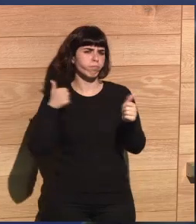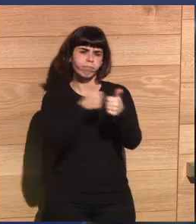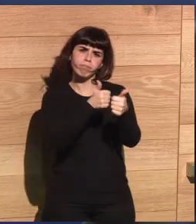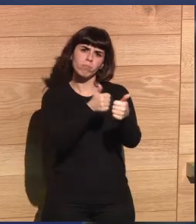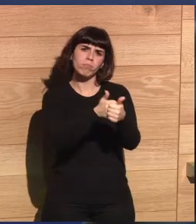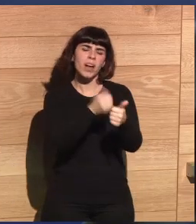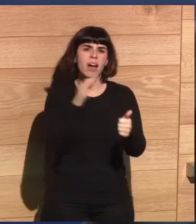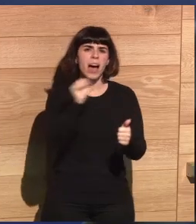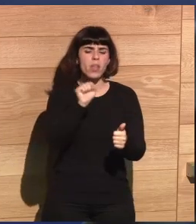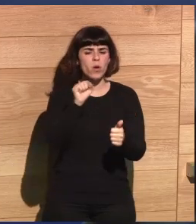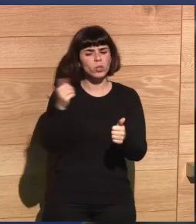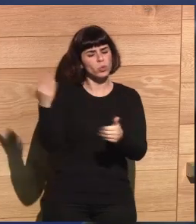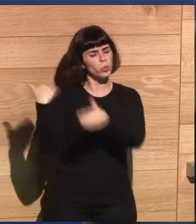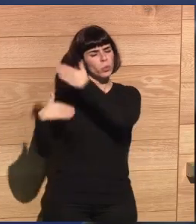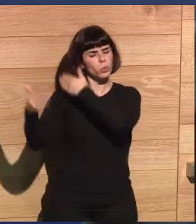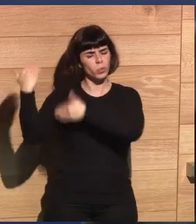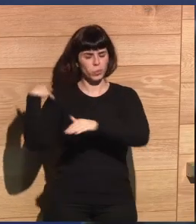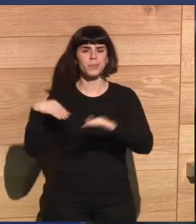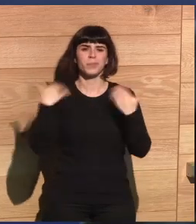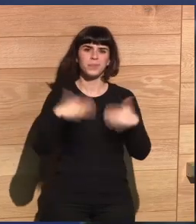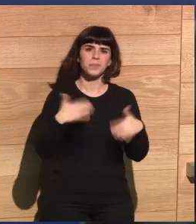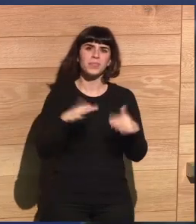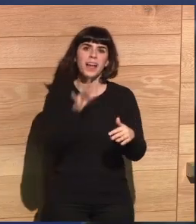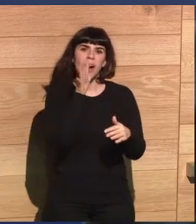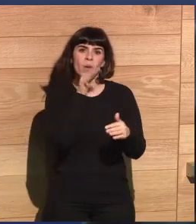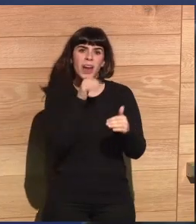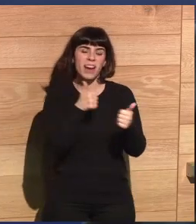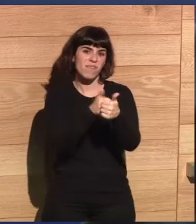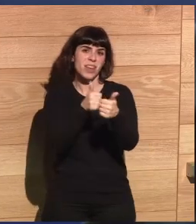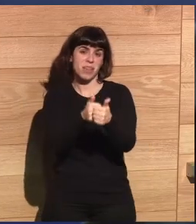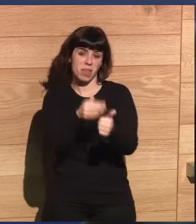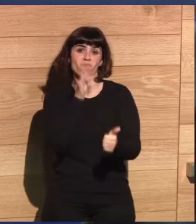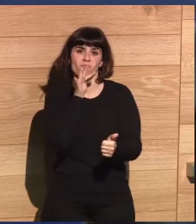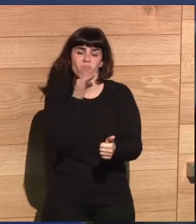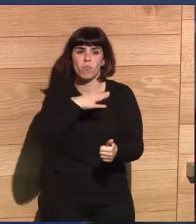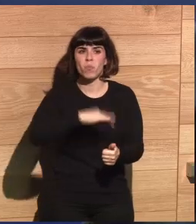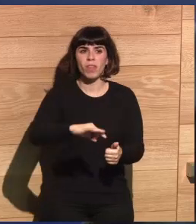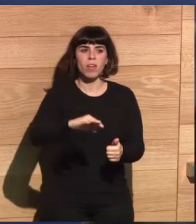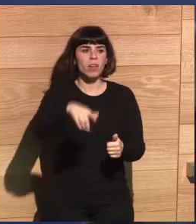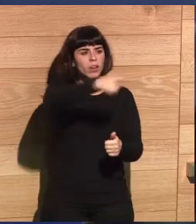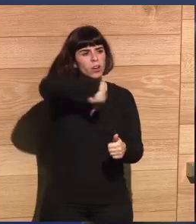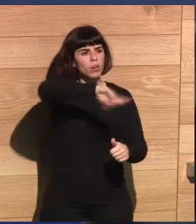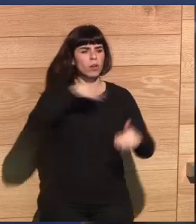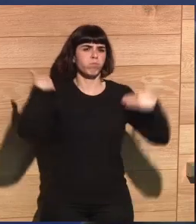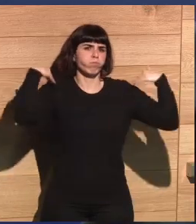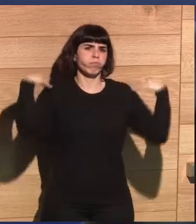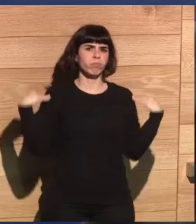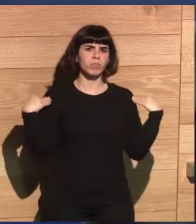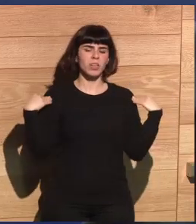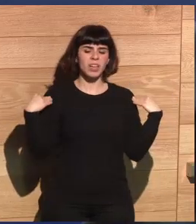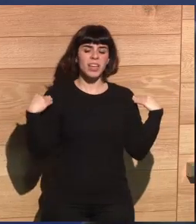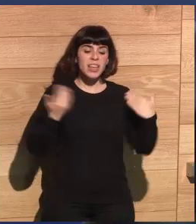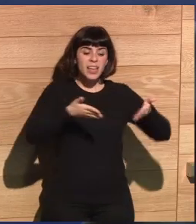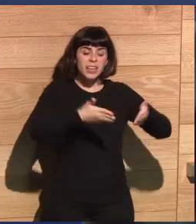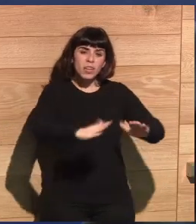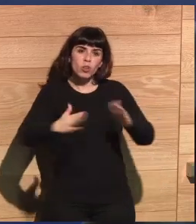bastantes años, hace muchos años algunas de ellas, y que podrían seguir siendo un referente hoy. Sobre todo yo creo que es responsabilidad nuestra que nuestros hijos,